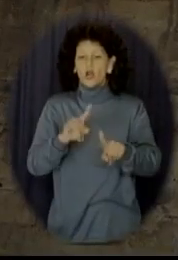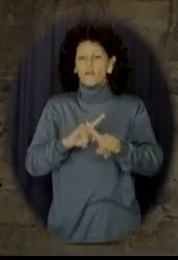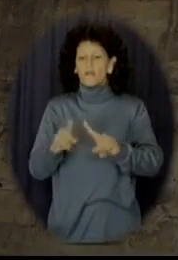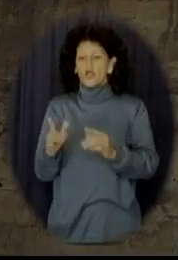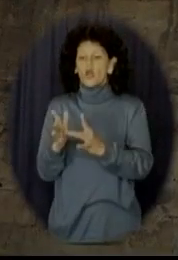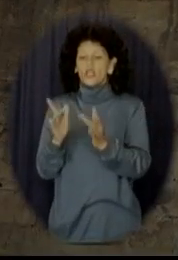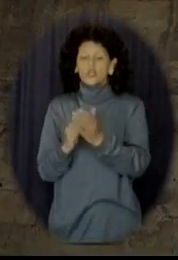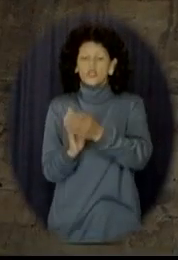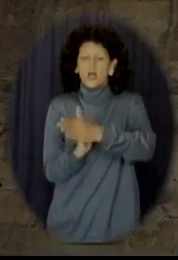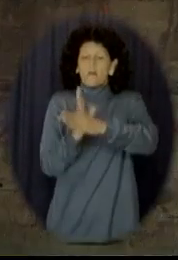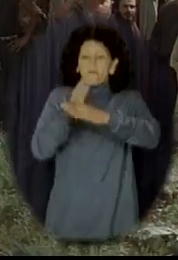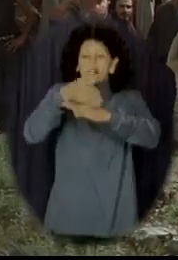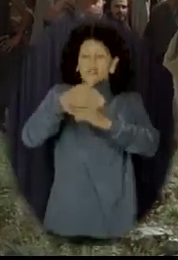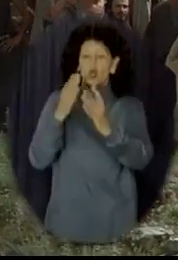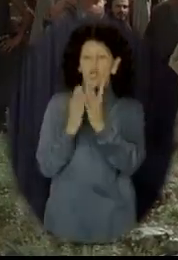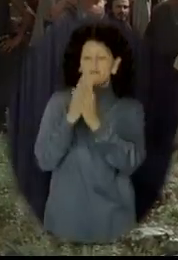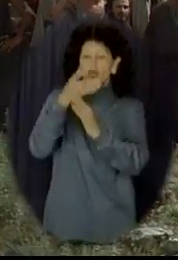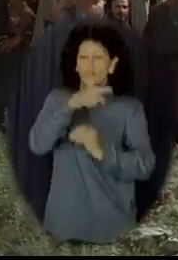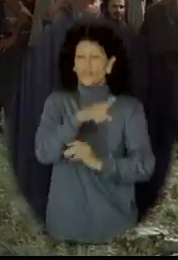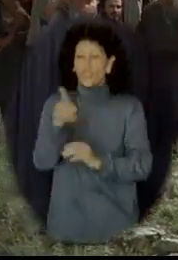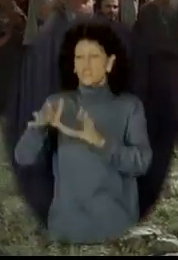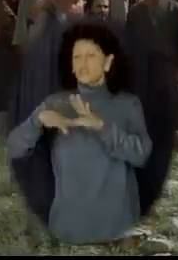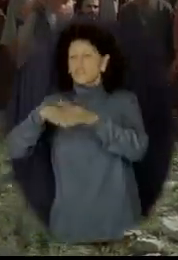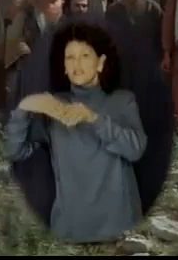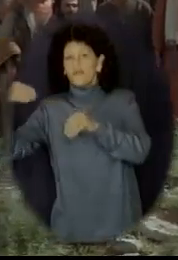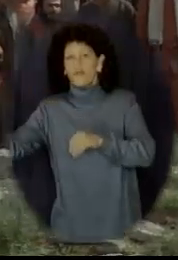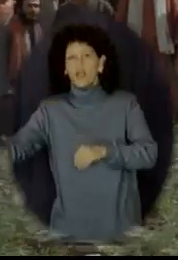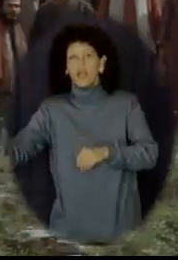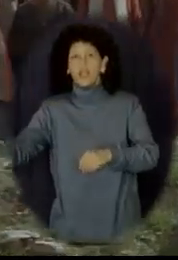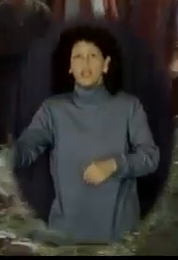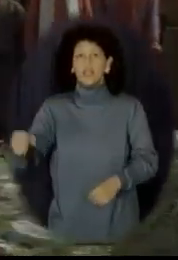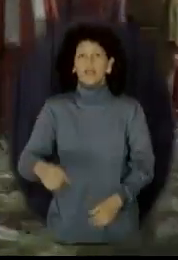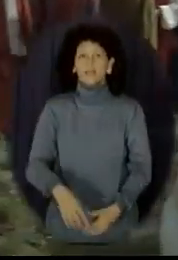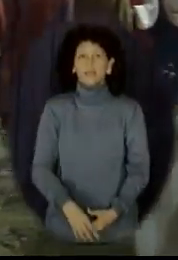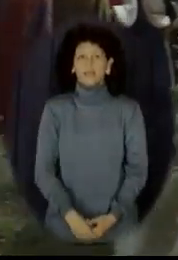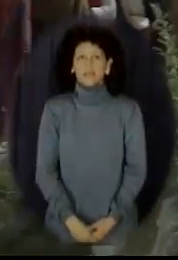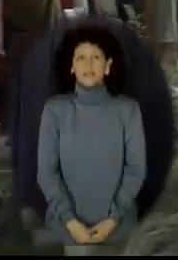ellos y se fue.